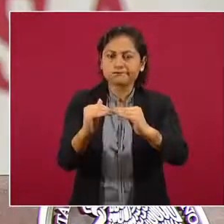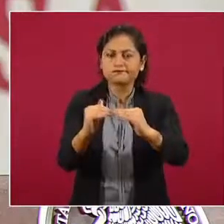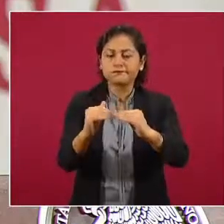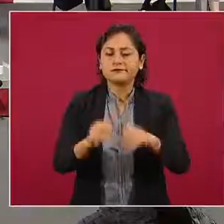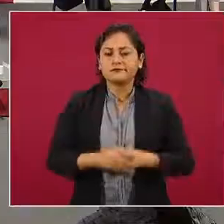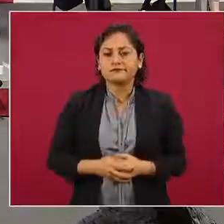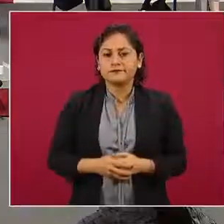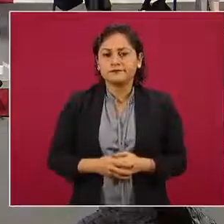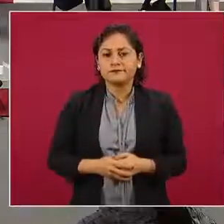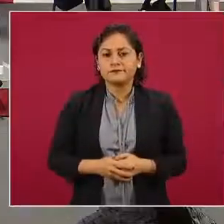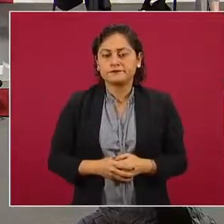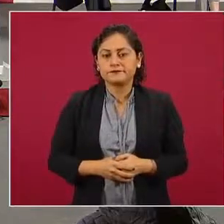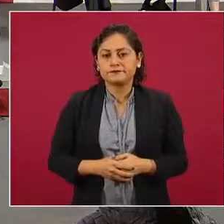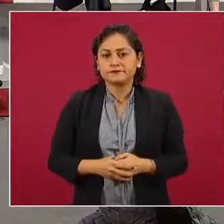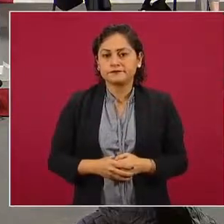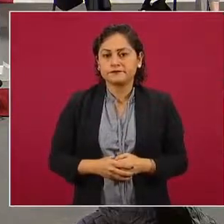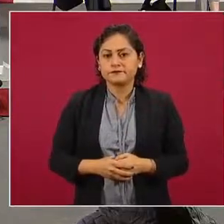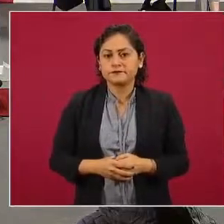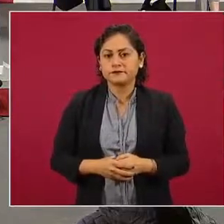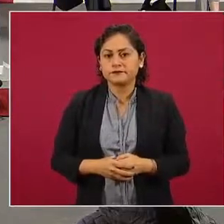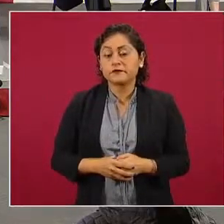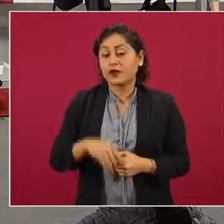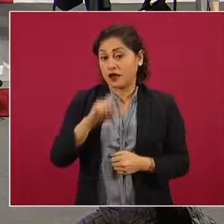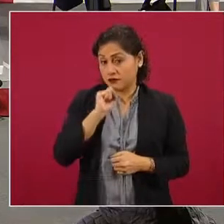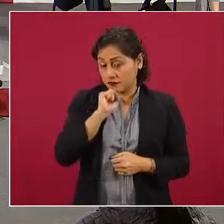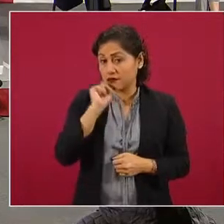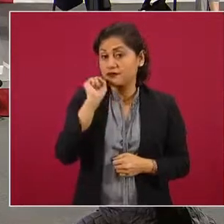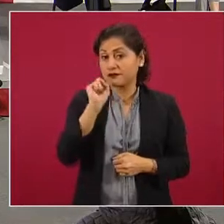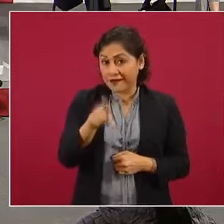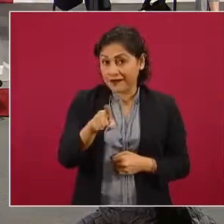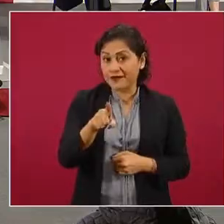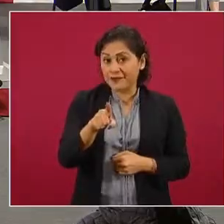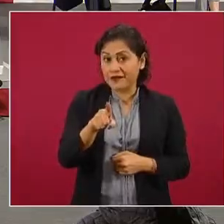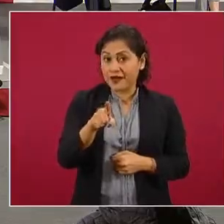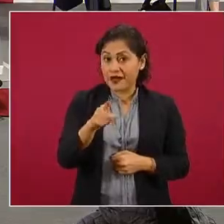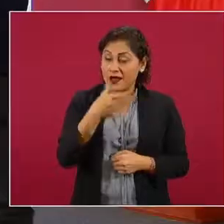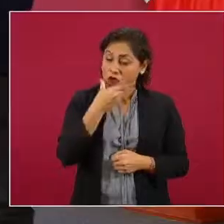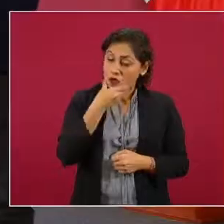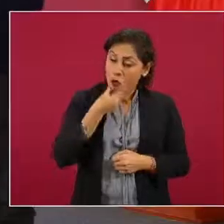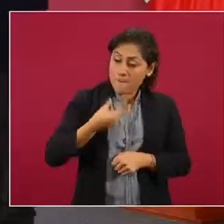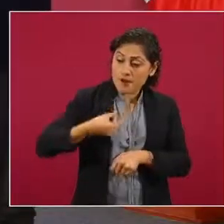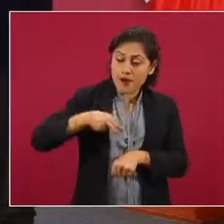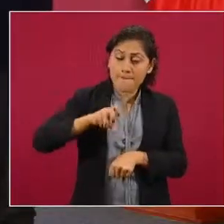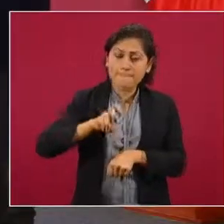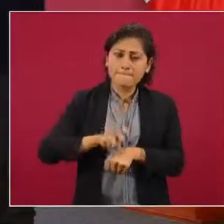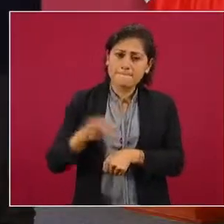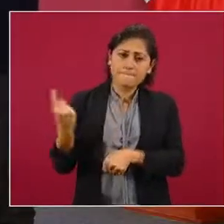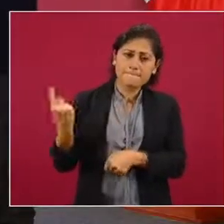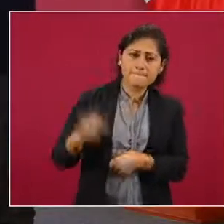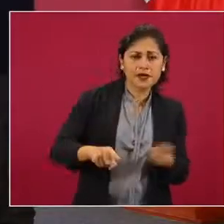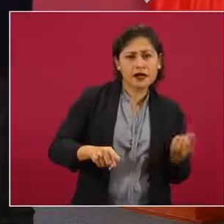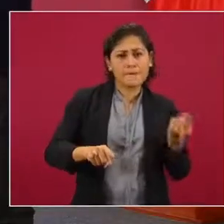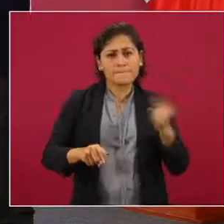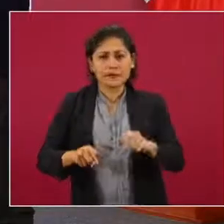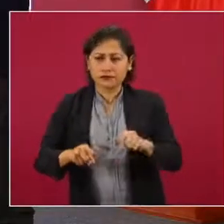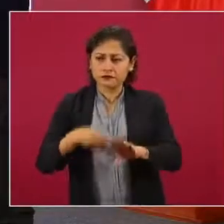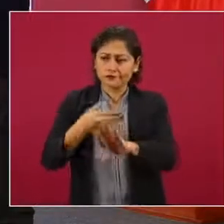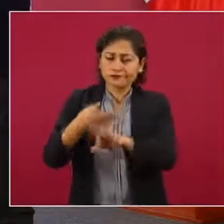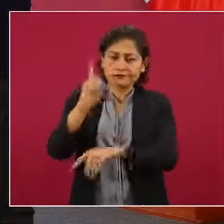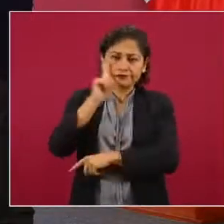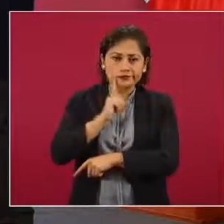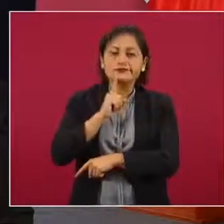misma manera, se tiene que erradicar el machismo y la violencia contra las